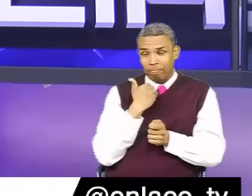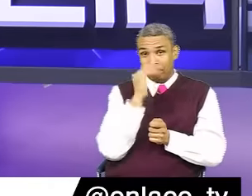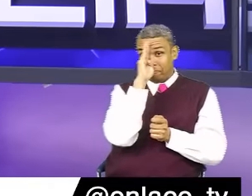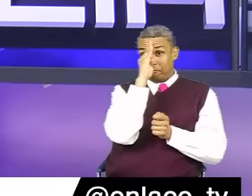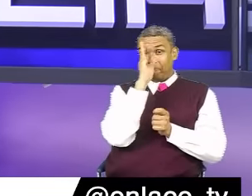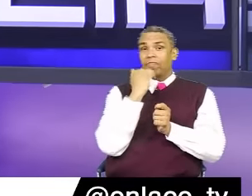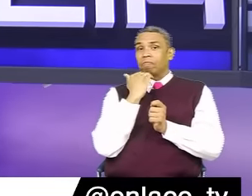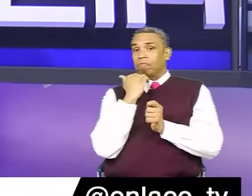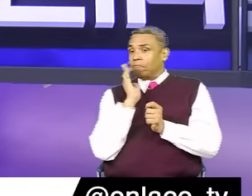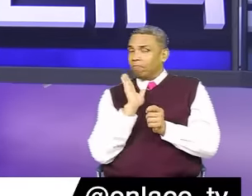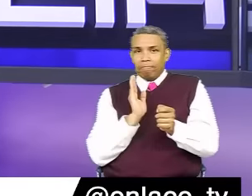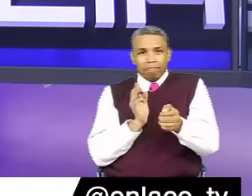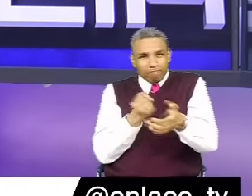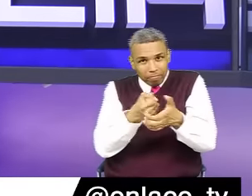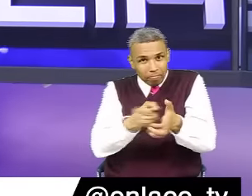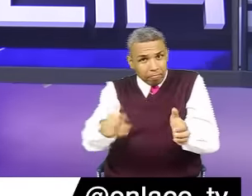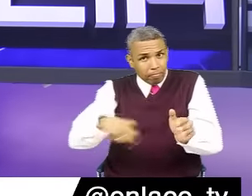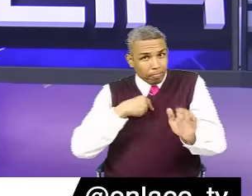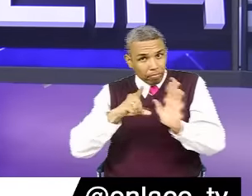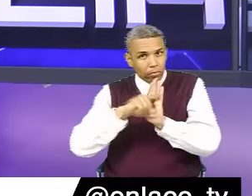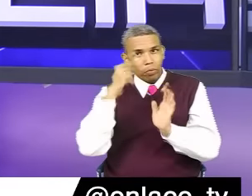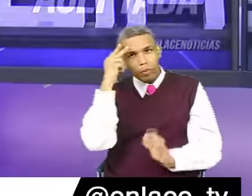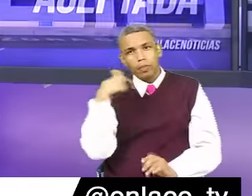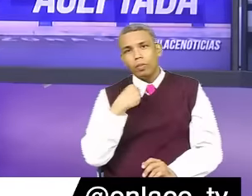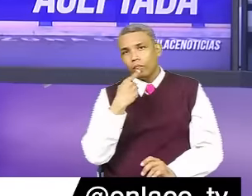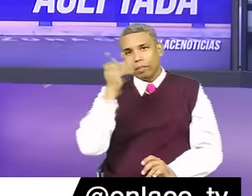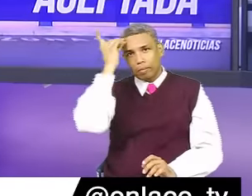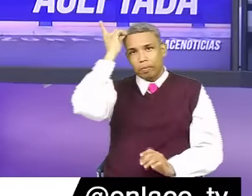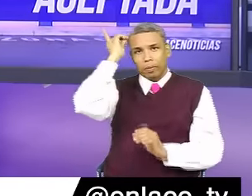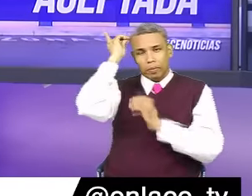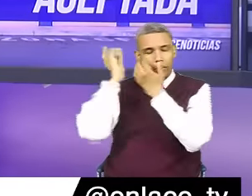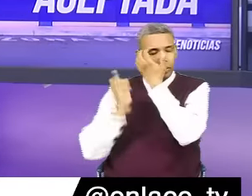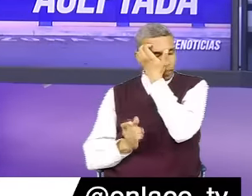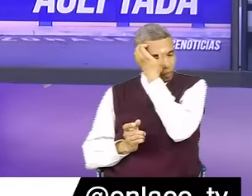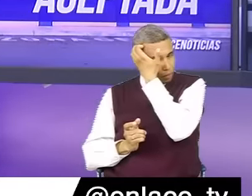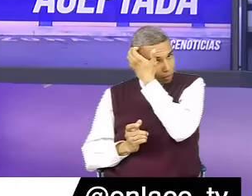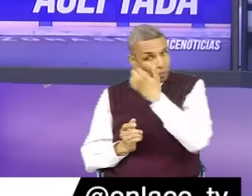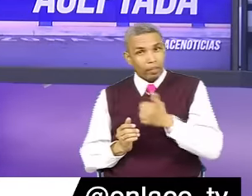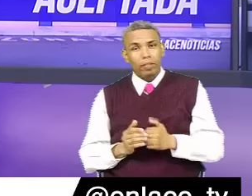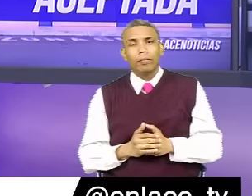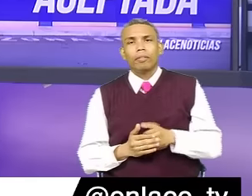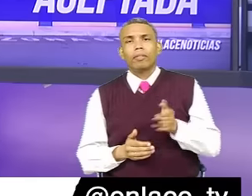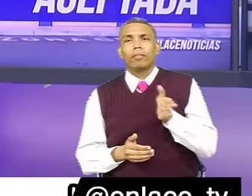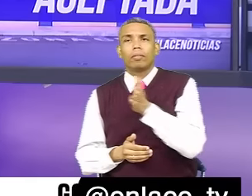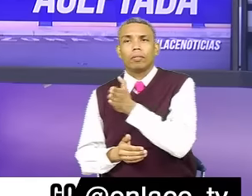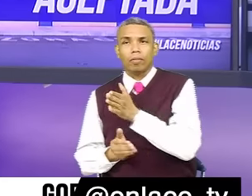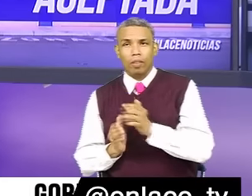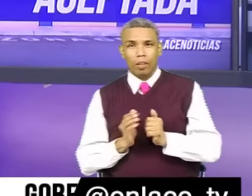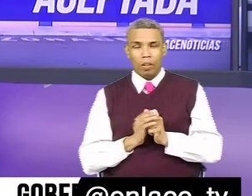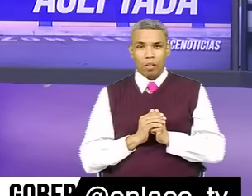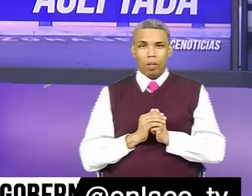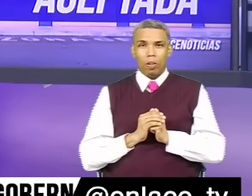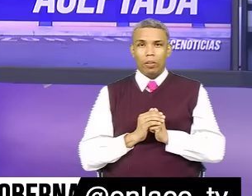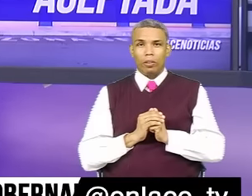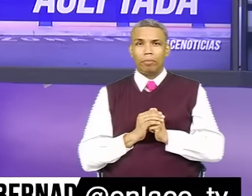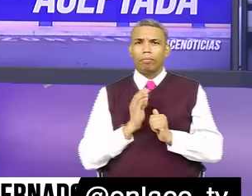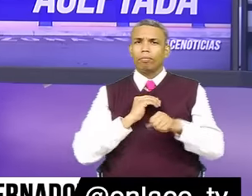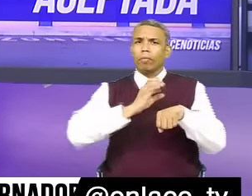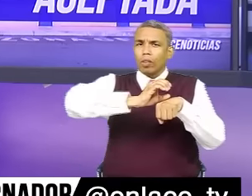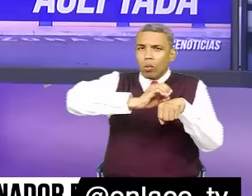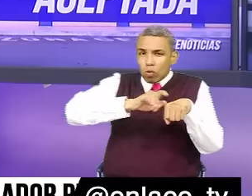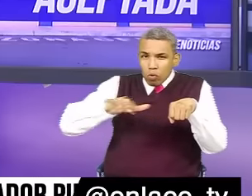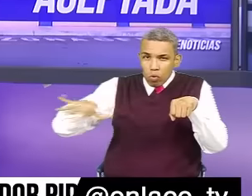otras noticias, Junta Directiva de Cor Magdalena aceptó este martes la renuncia del capitán Luis Álvaro Mendoza Maceo como director. Asume como